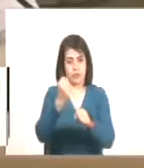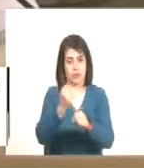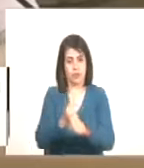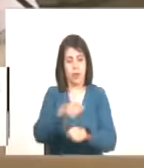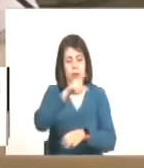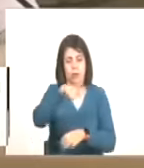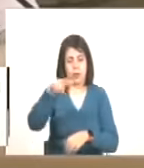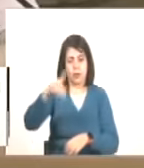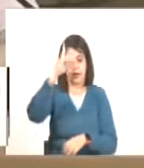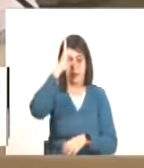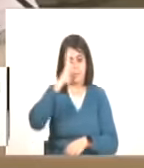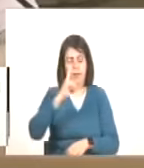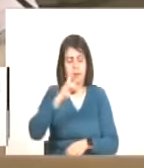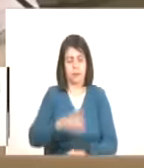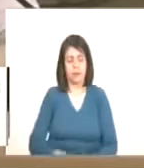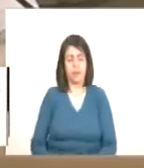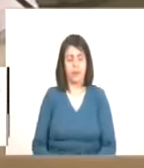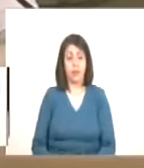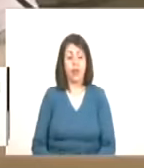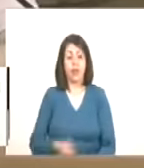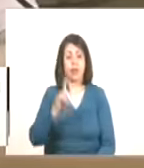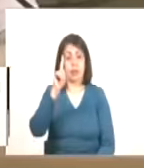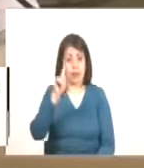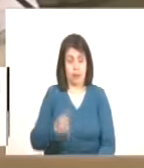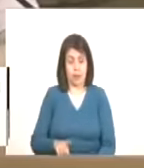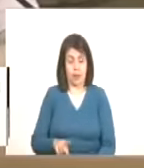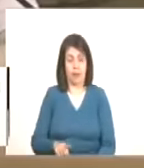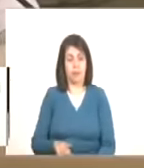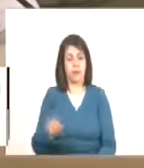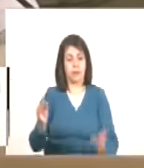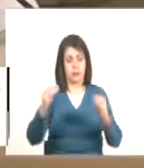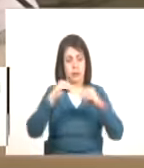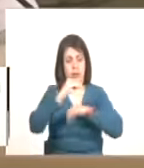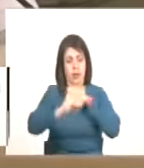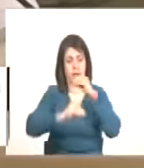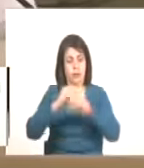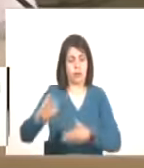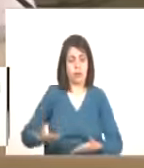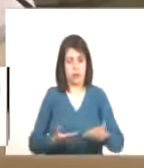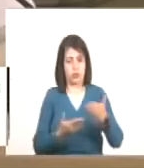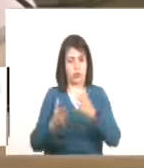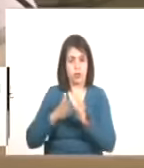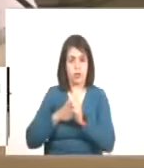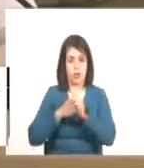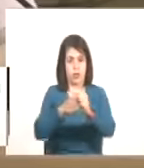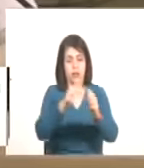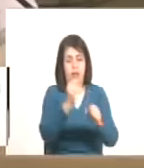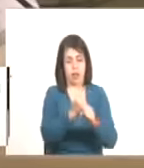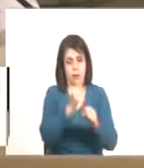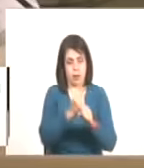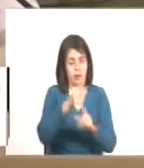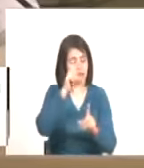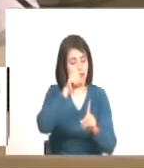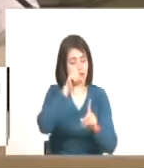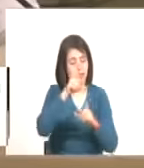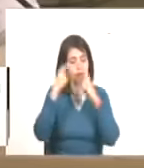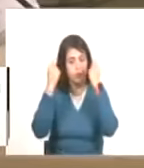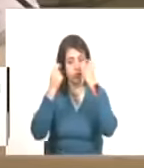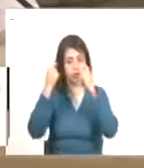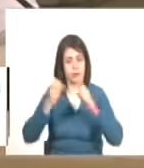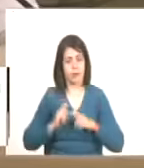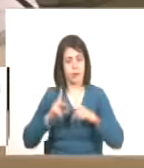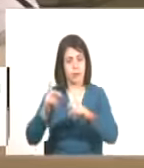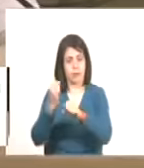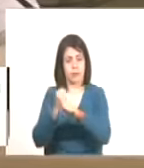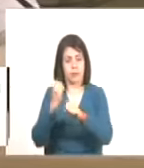para personas con discapacidad, así como lo correspondiente a los servicios de orientación laboral, promoción de oportunidades